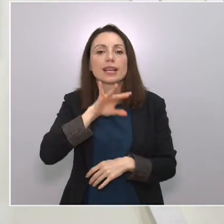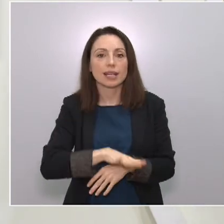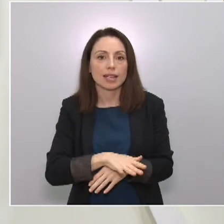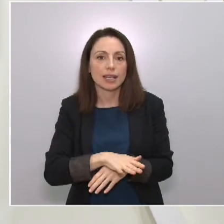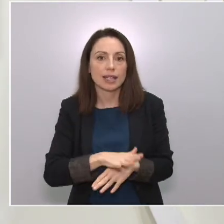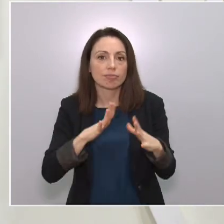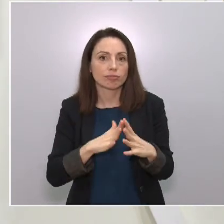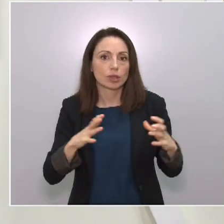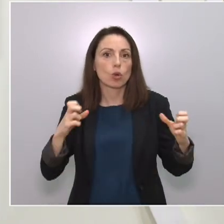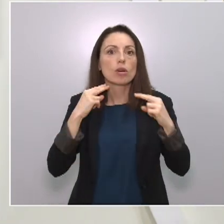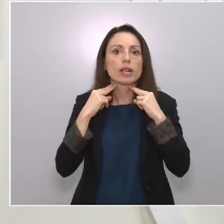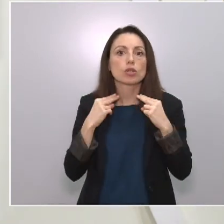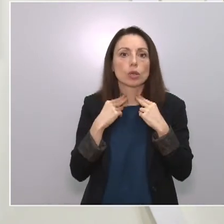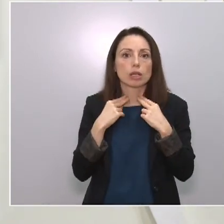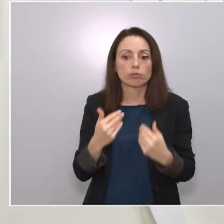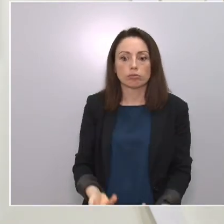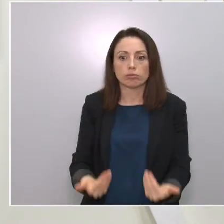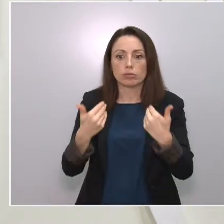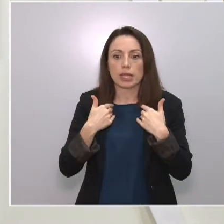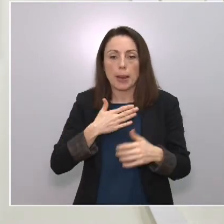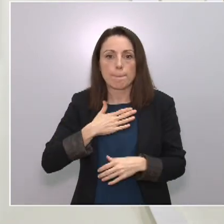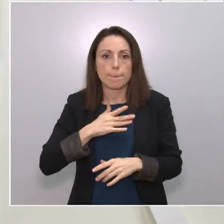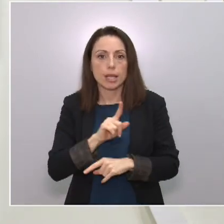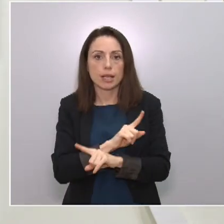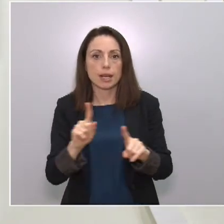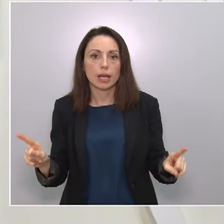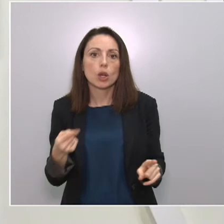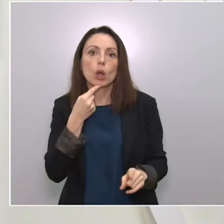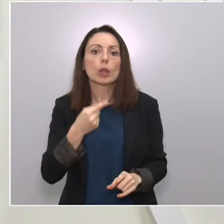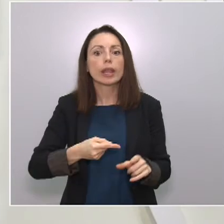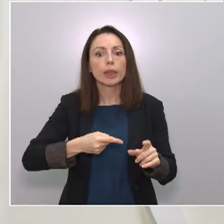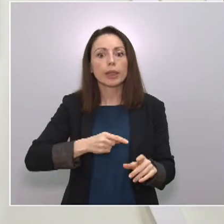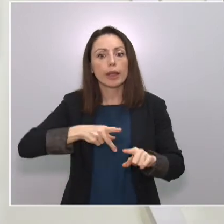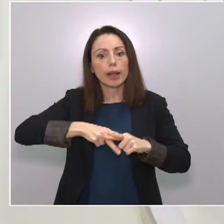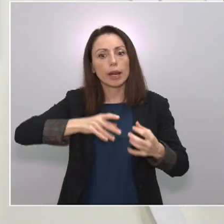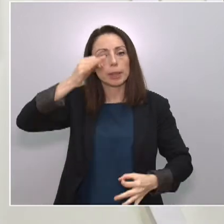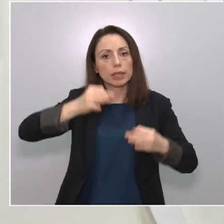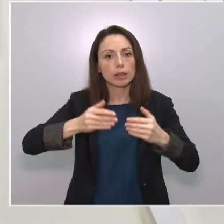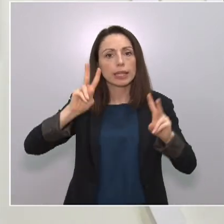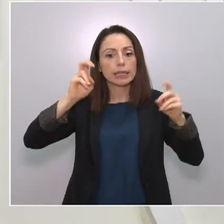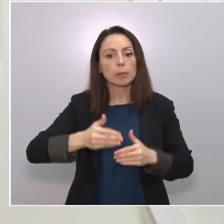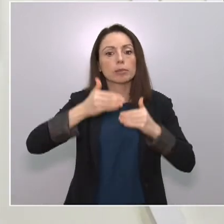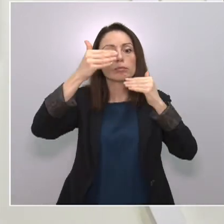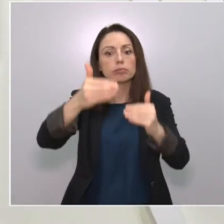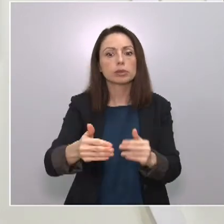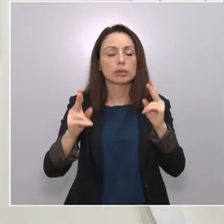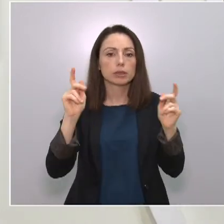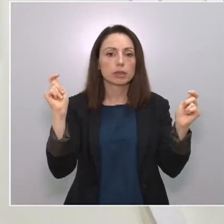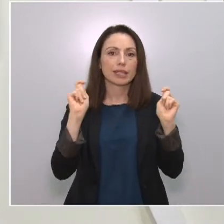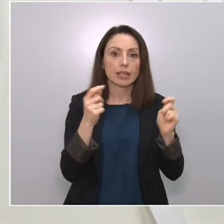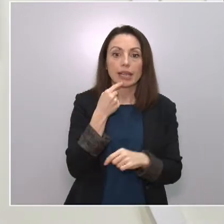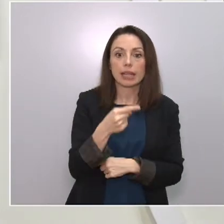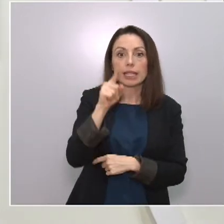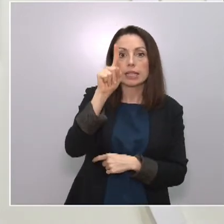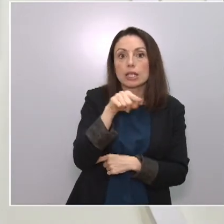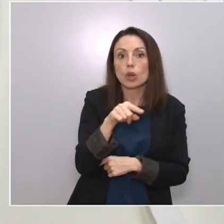los Diputados y no me compete a mí establecer los instrumentos jurídicos para esa prórroga de estado de alarma, sí o no. Yo le puedo decir